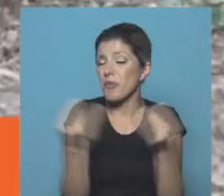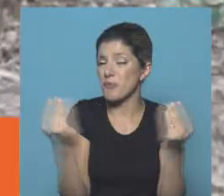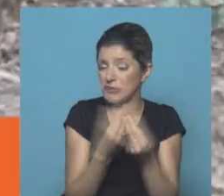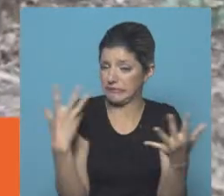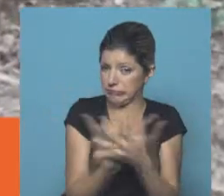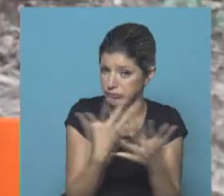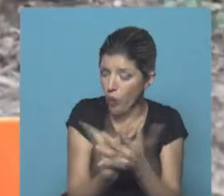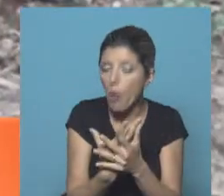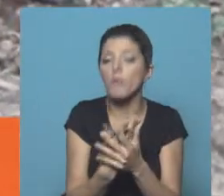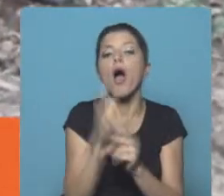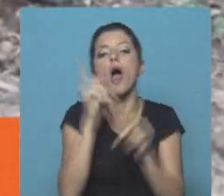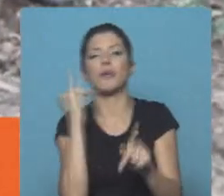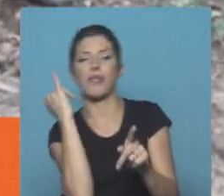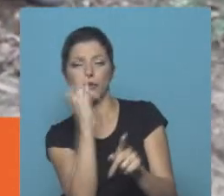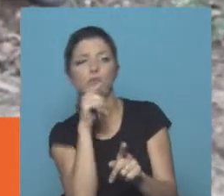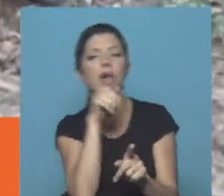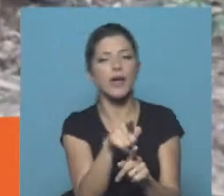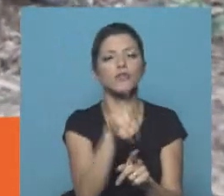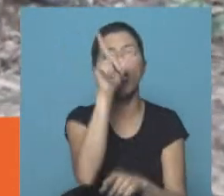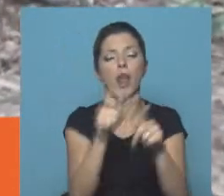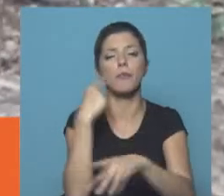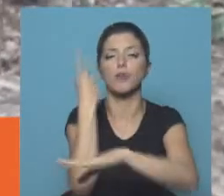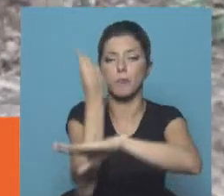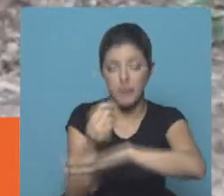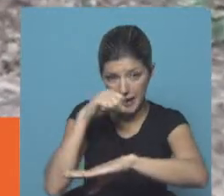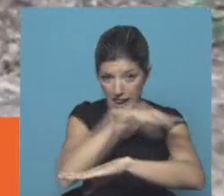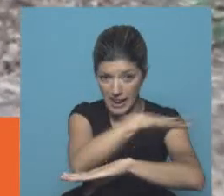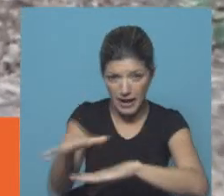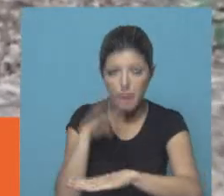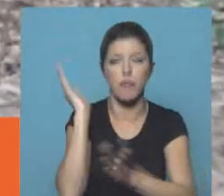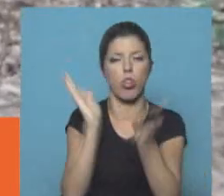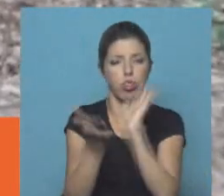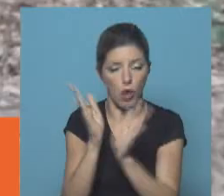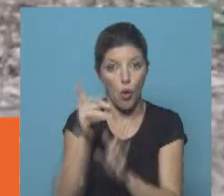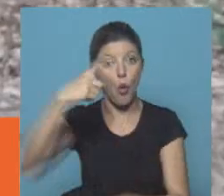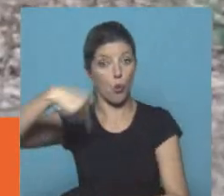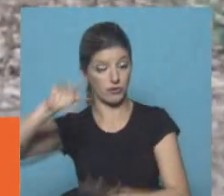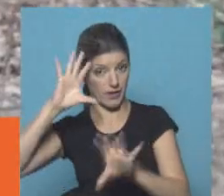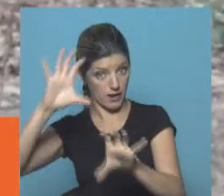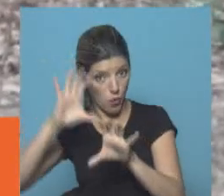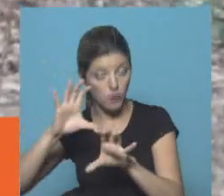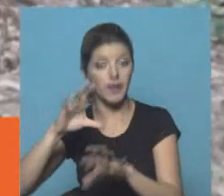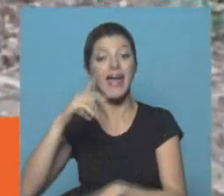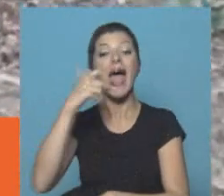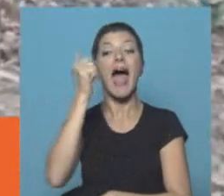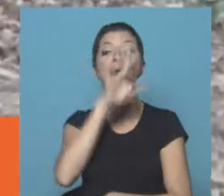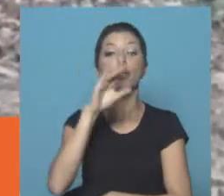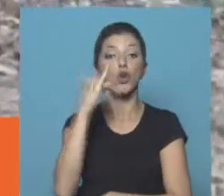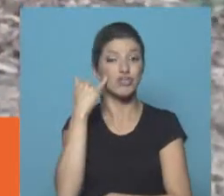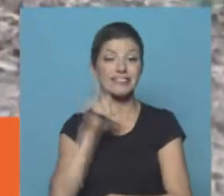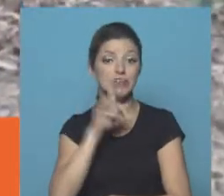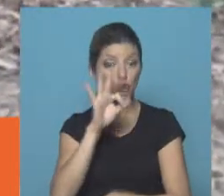por denuncias de malos tratos al campesinado. Recordemos que la zona del estado de Concepción, ahí Arroyito donde ocurrió esto,